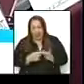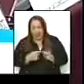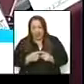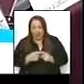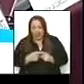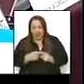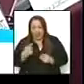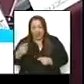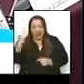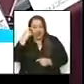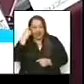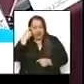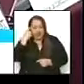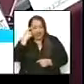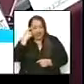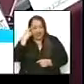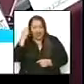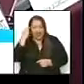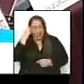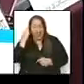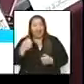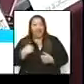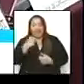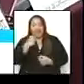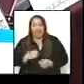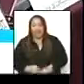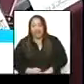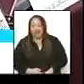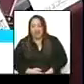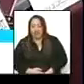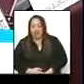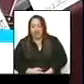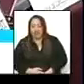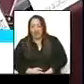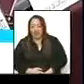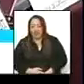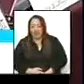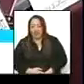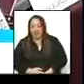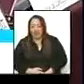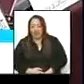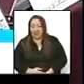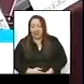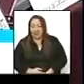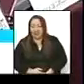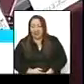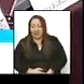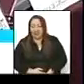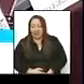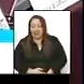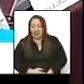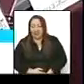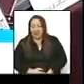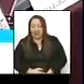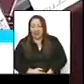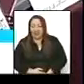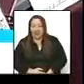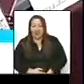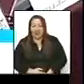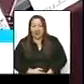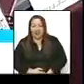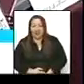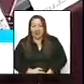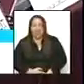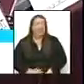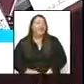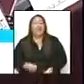prevalece es el pensamiento político que tiene esa persona, sea hombre o sea mujer. Seamos claros, o sea, ese es el tema de fondo.